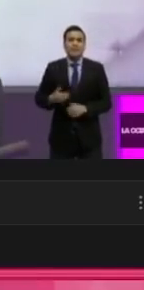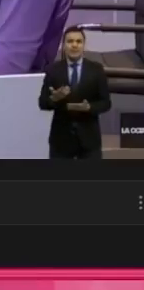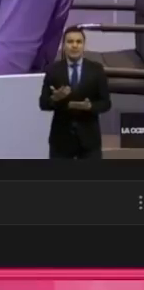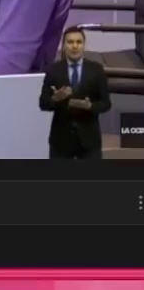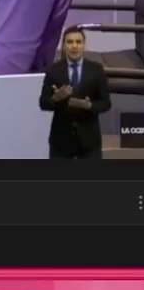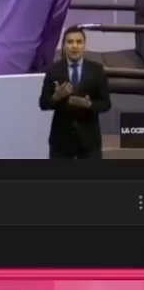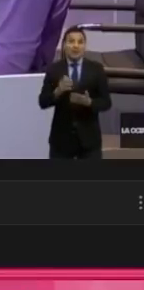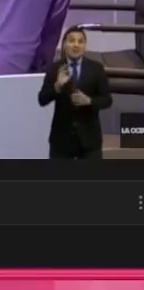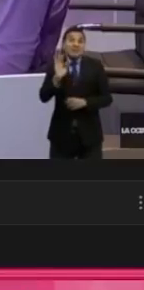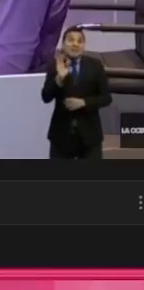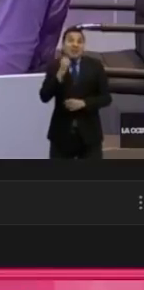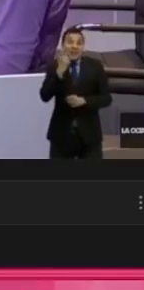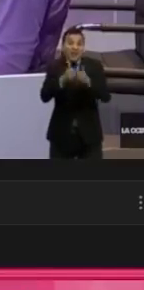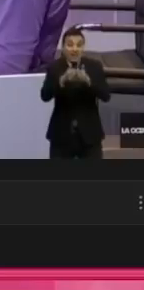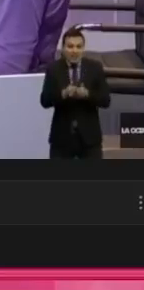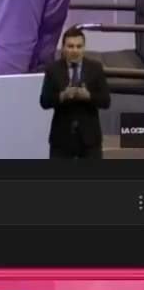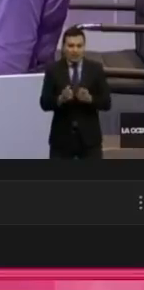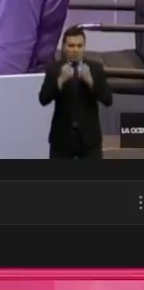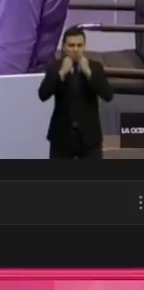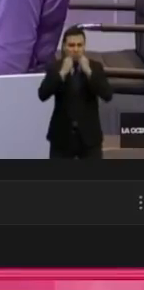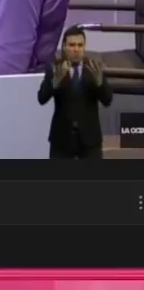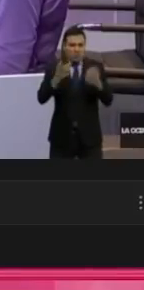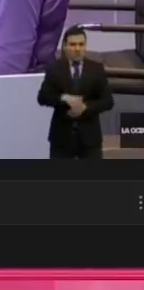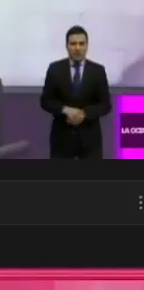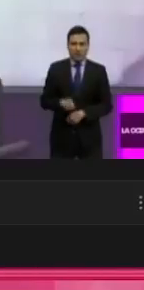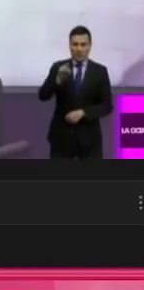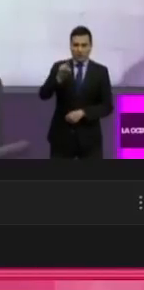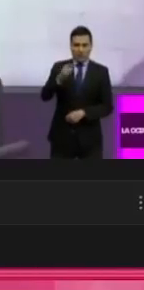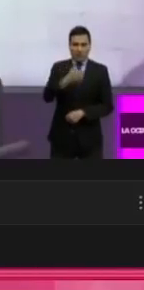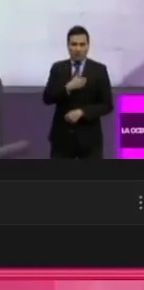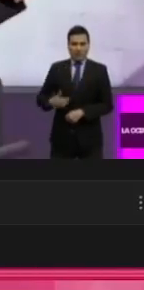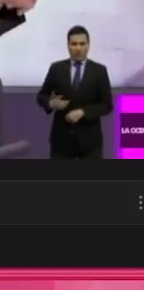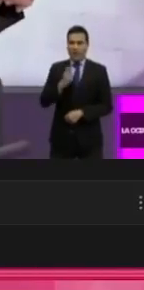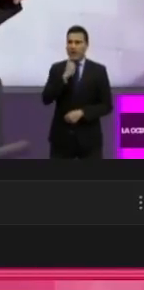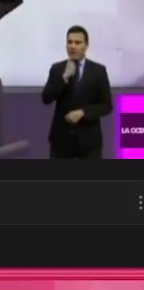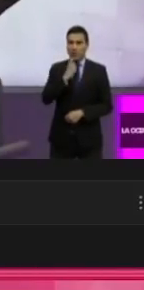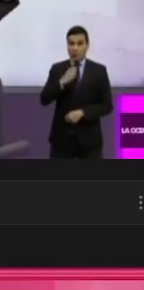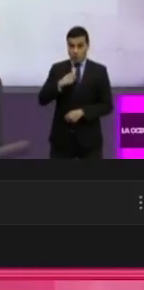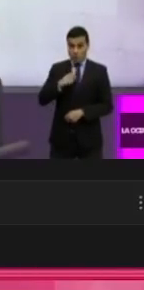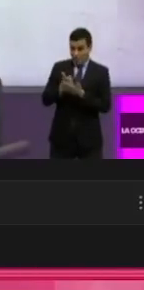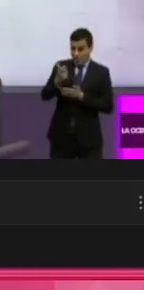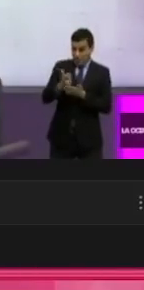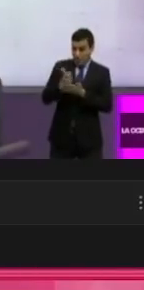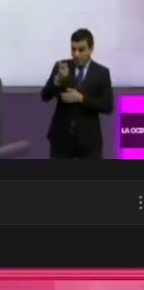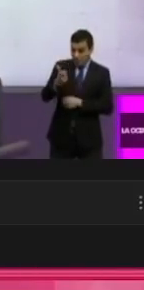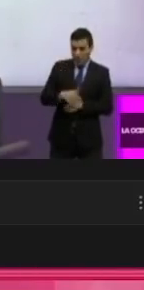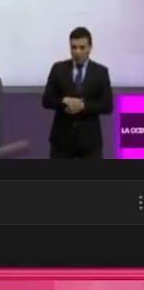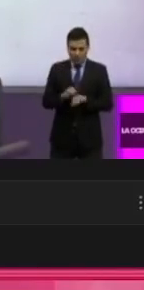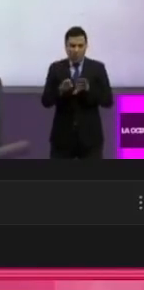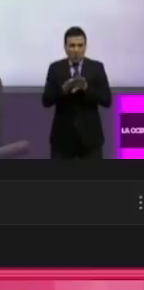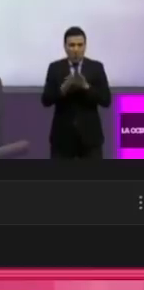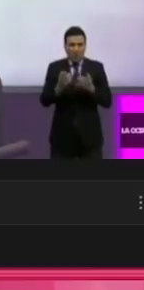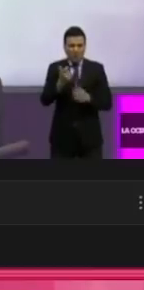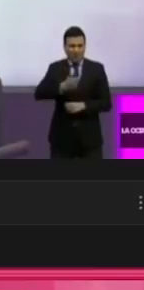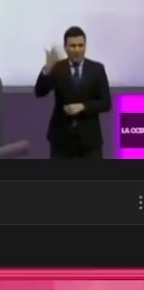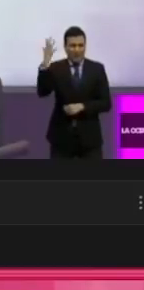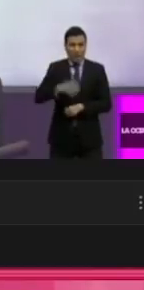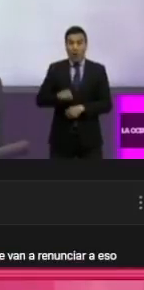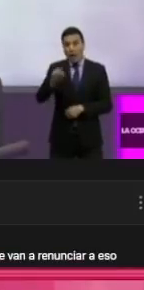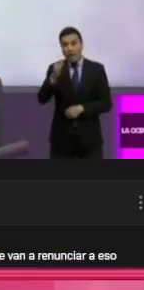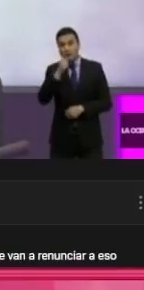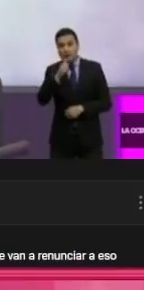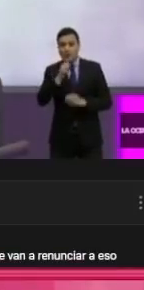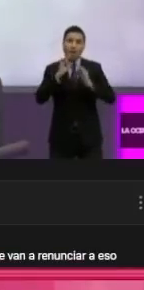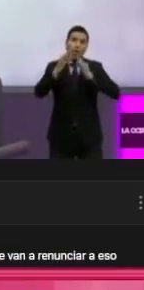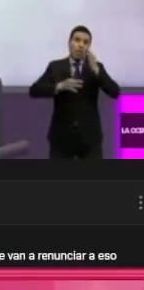de nosotros, hombre. A mí me sale demasiado caro el sueldo de López para lo que hace. Porque estar haciendo propaganda todos los días no